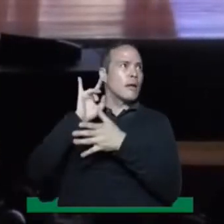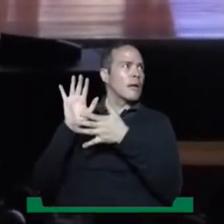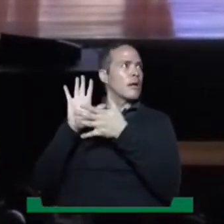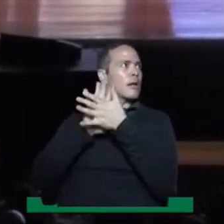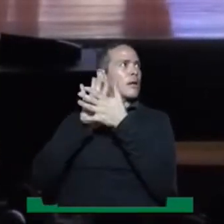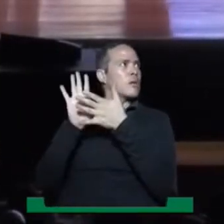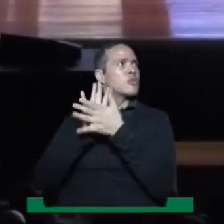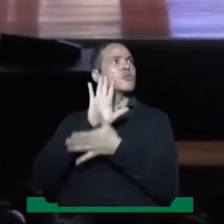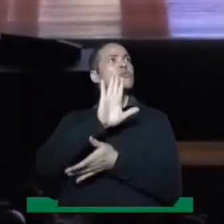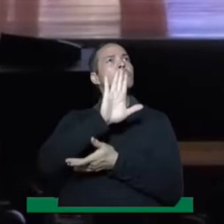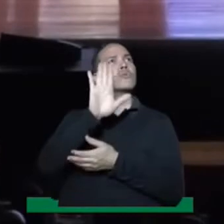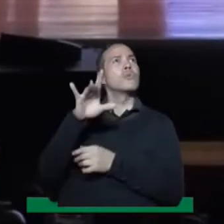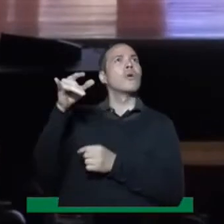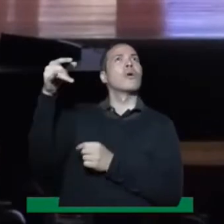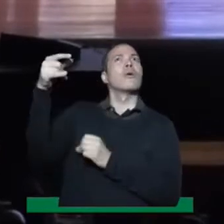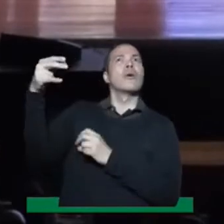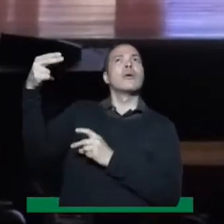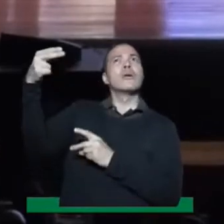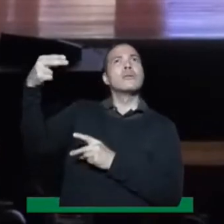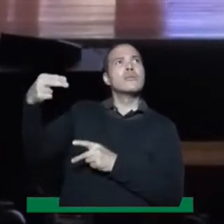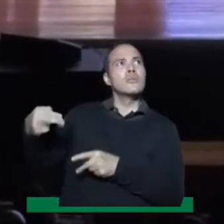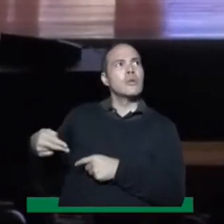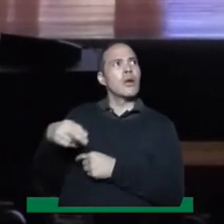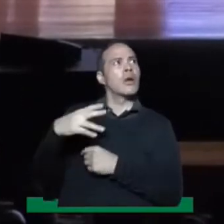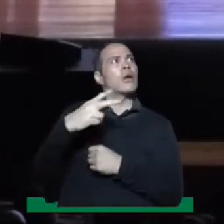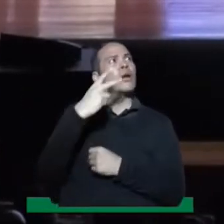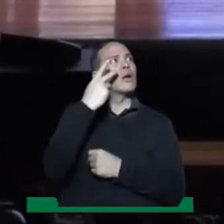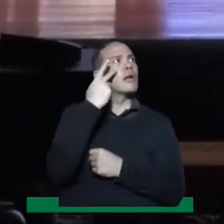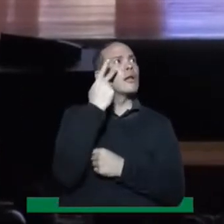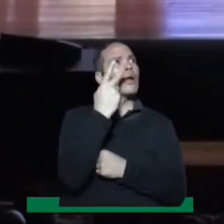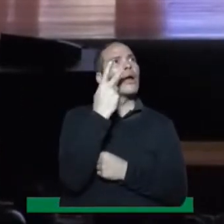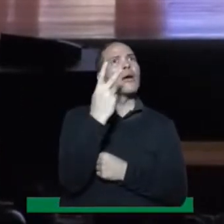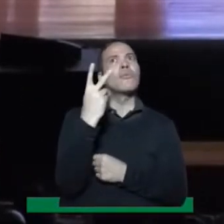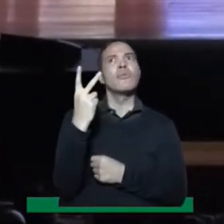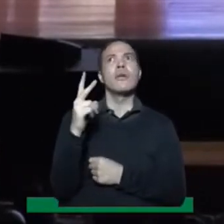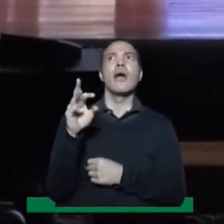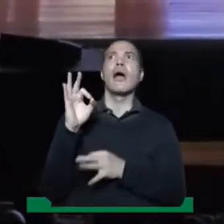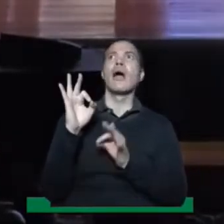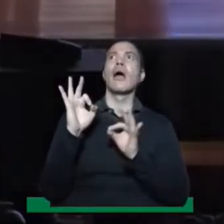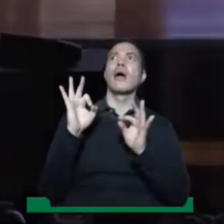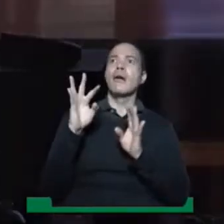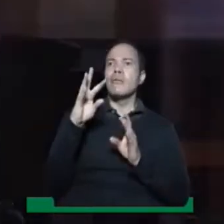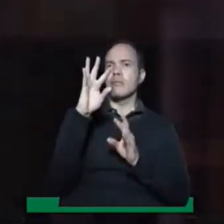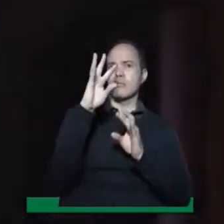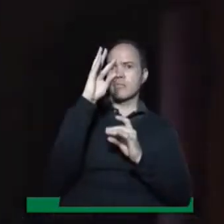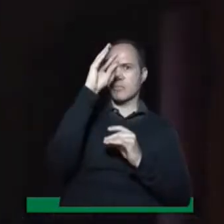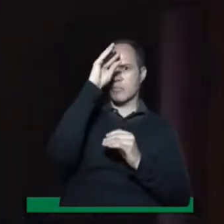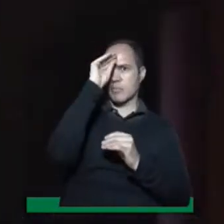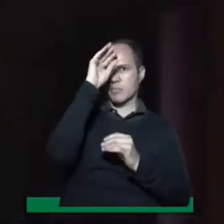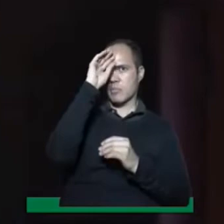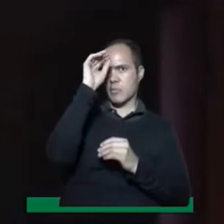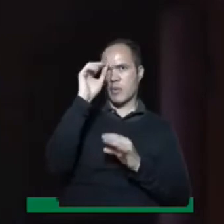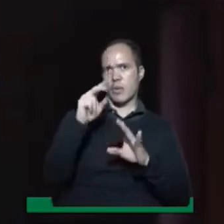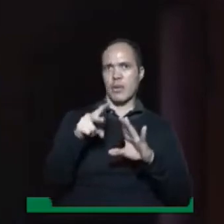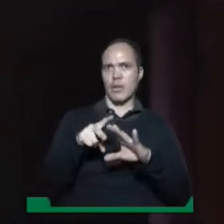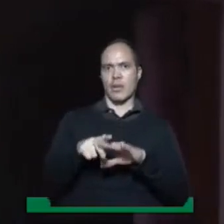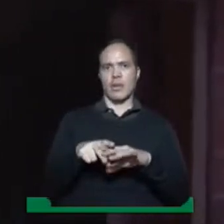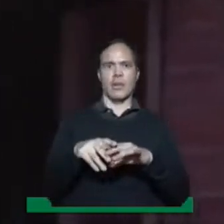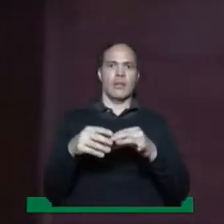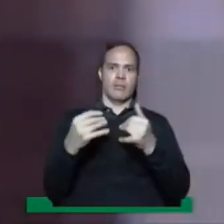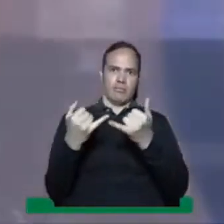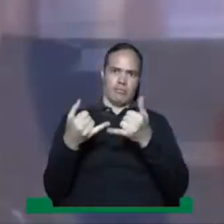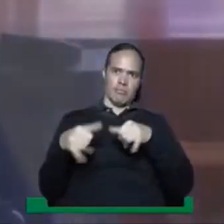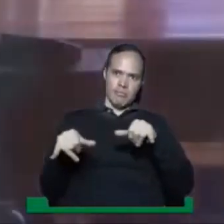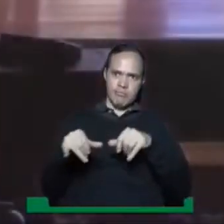cambio pues ahorita más adelante si de pronto hay alguna otra intervención continuo que creo que ya me estoy